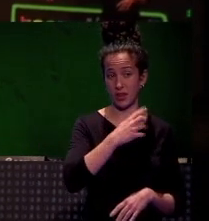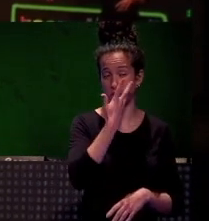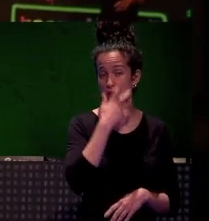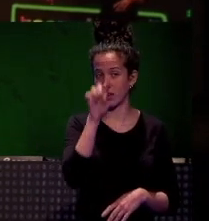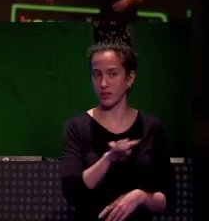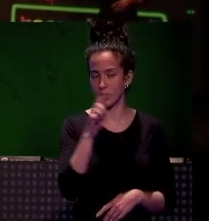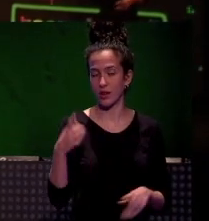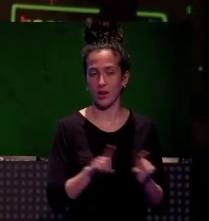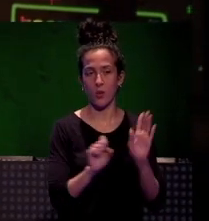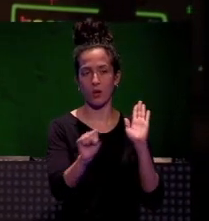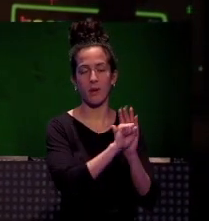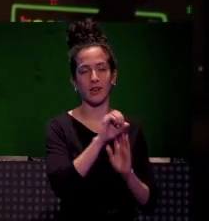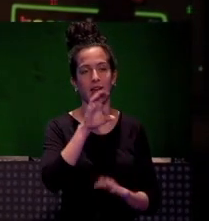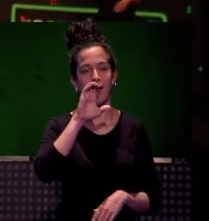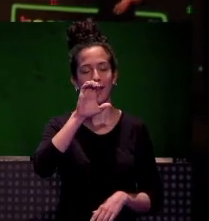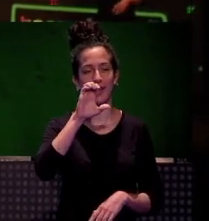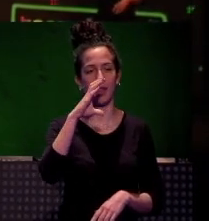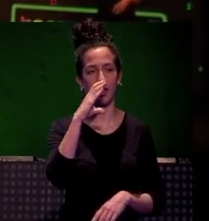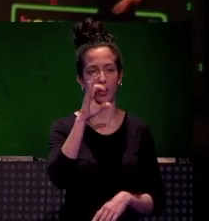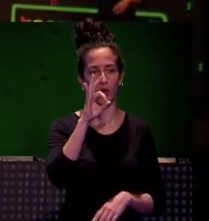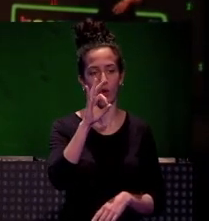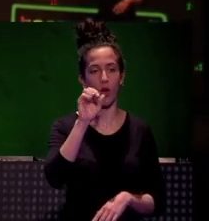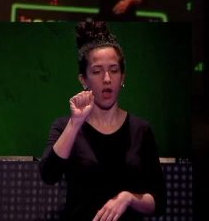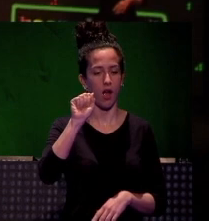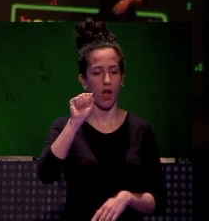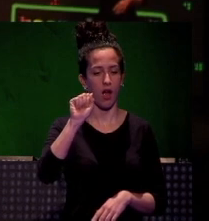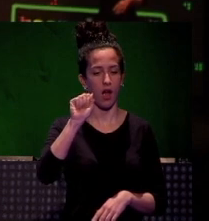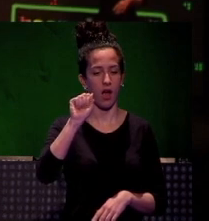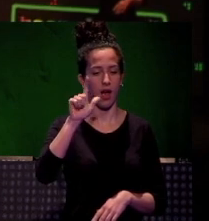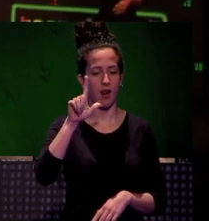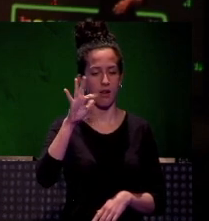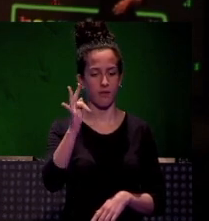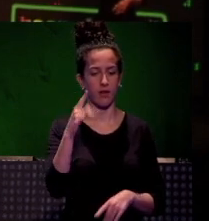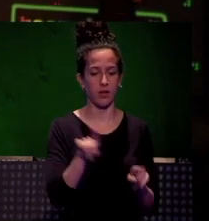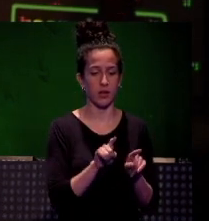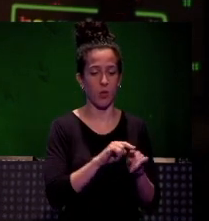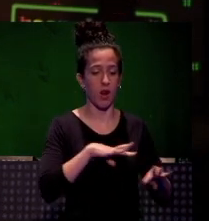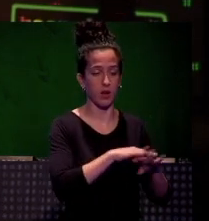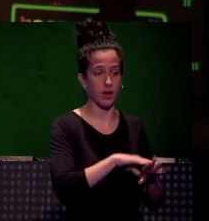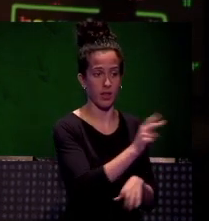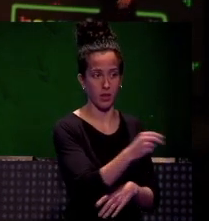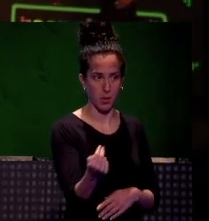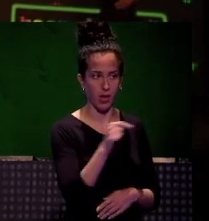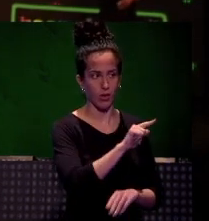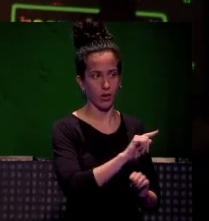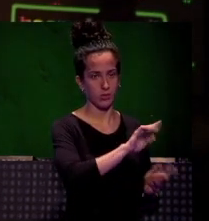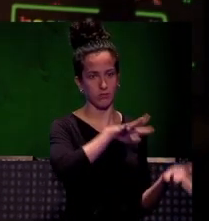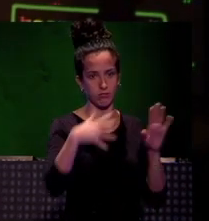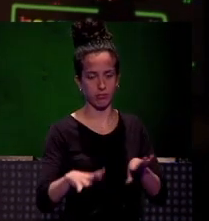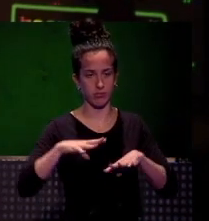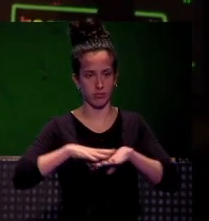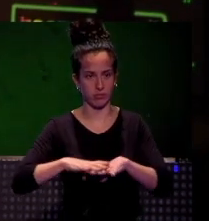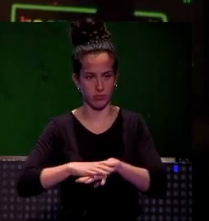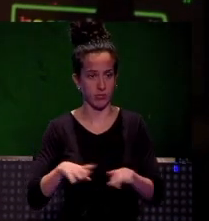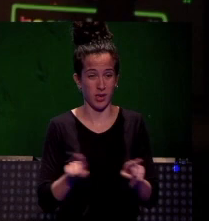ecoalf que está hecha a partir de redes de pescador las los tejidos a partir de las botellas de